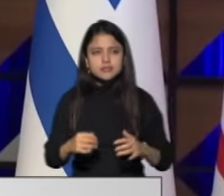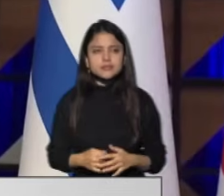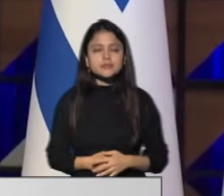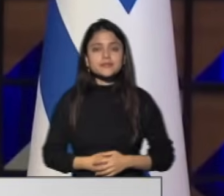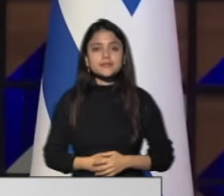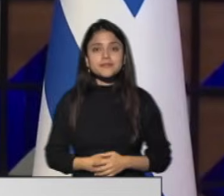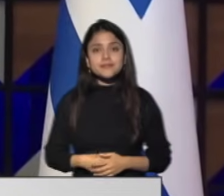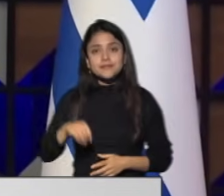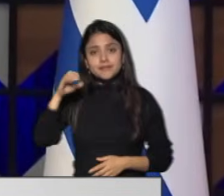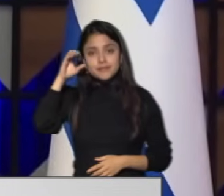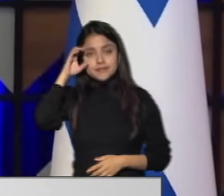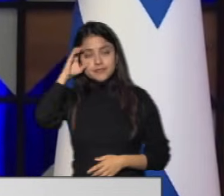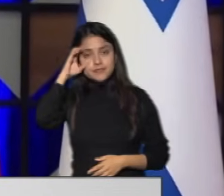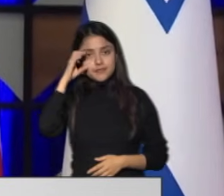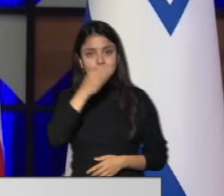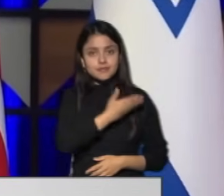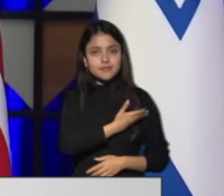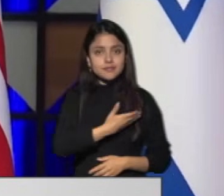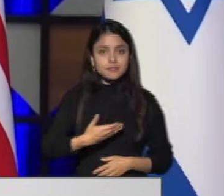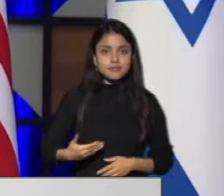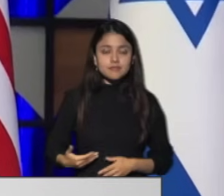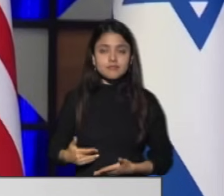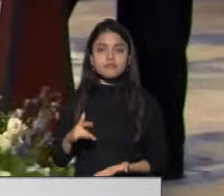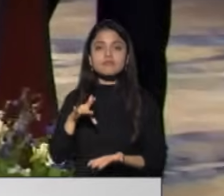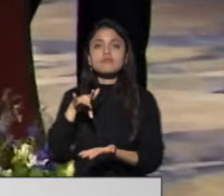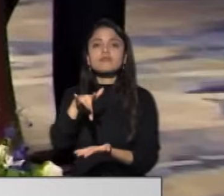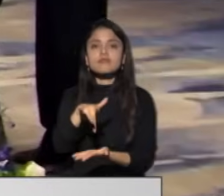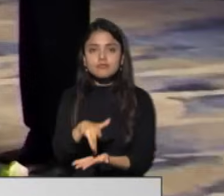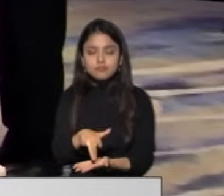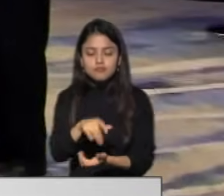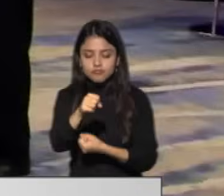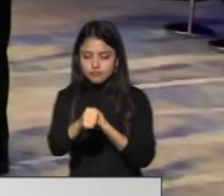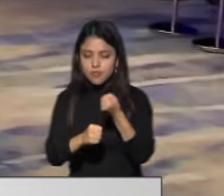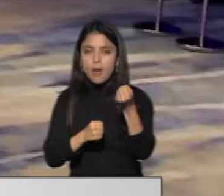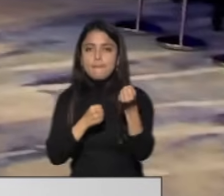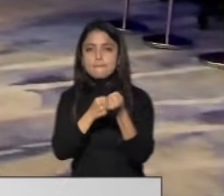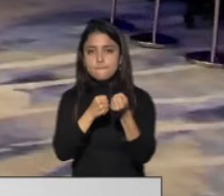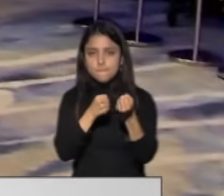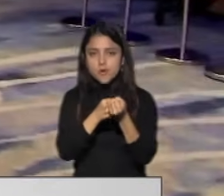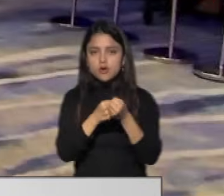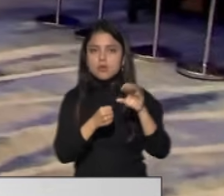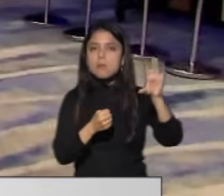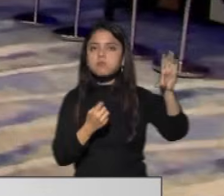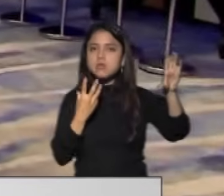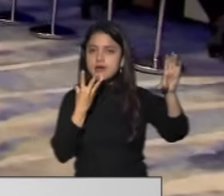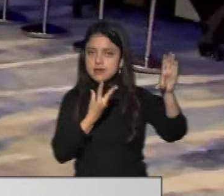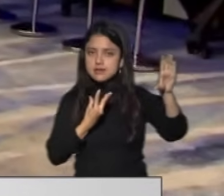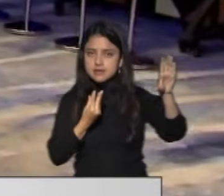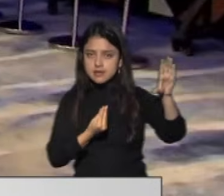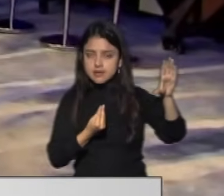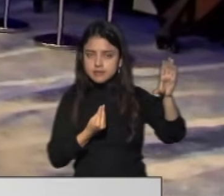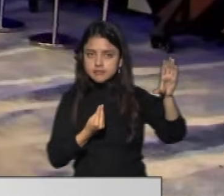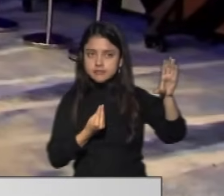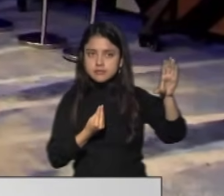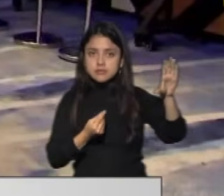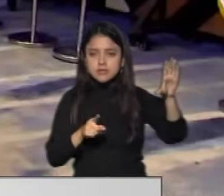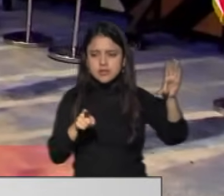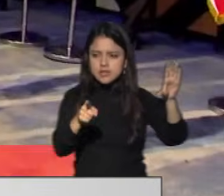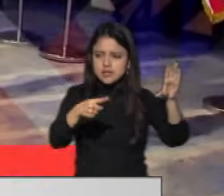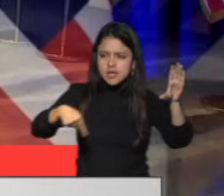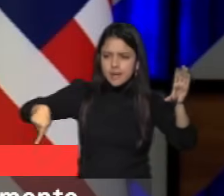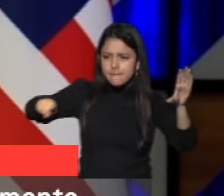El mandatario norteamericano refuerza su idea de apoyo a Israel y comenta que en este momento la prioridad son los